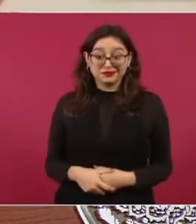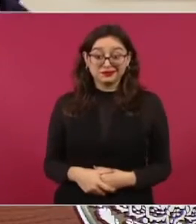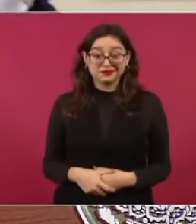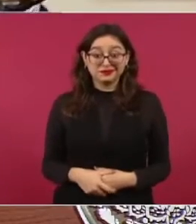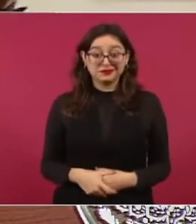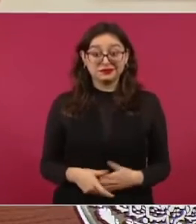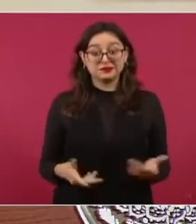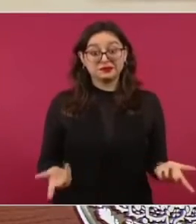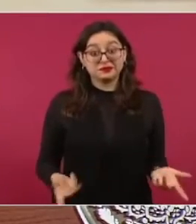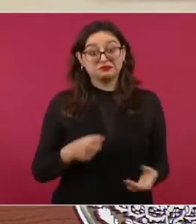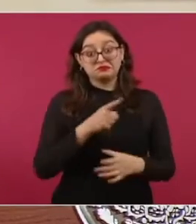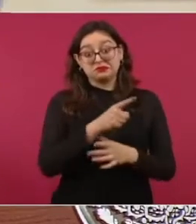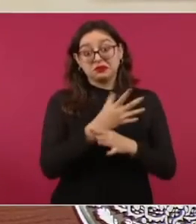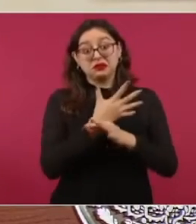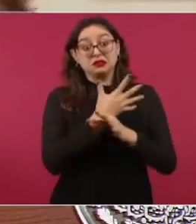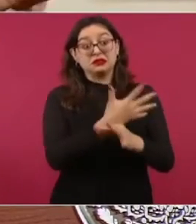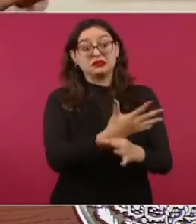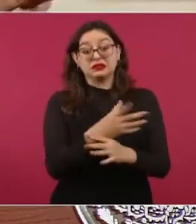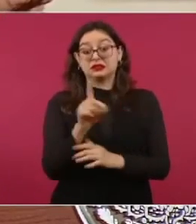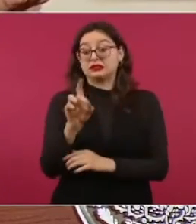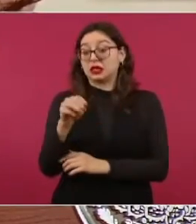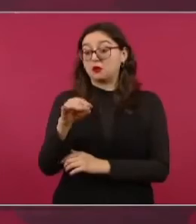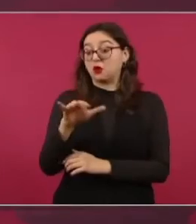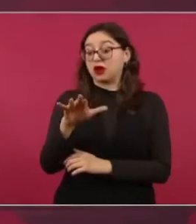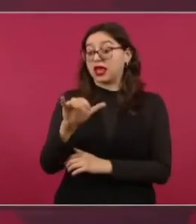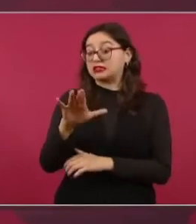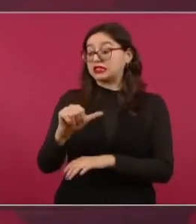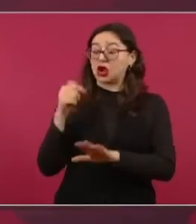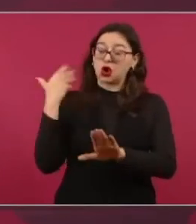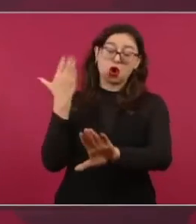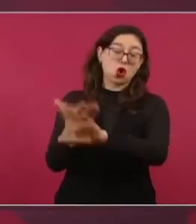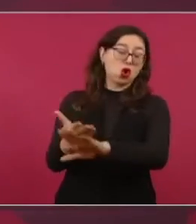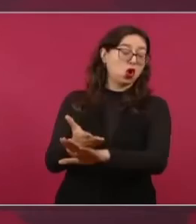a la democracia, estos hipócritas,